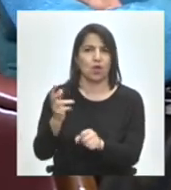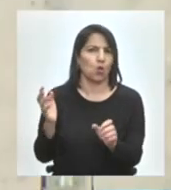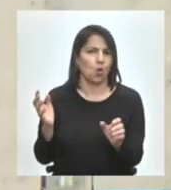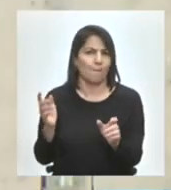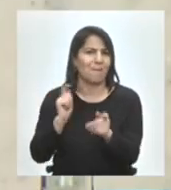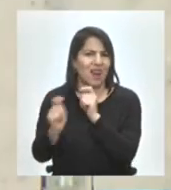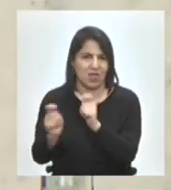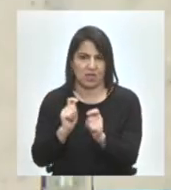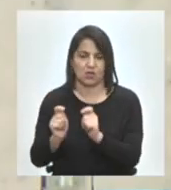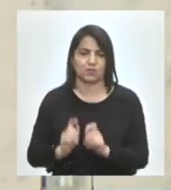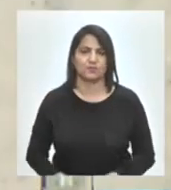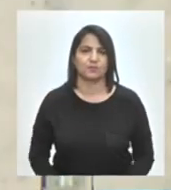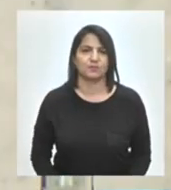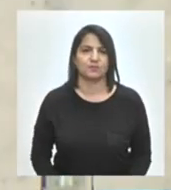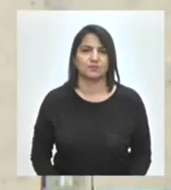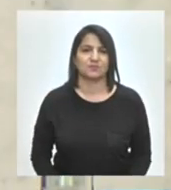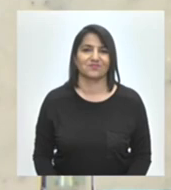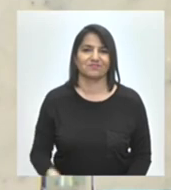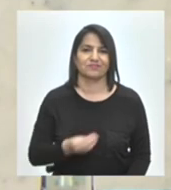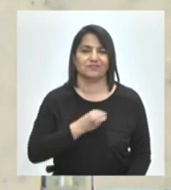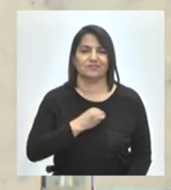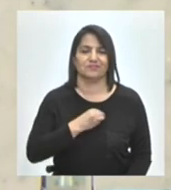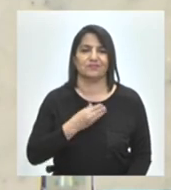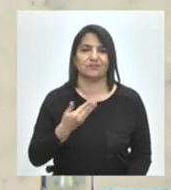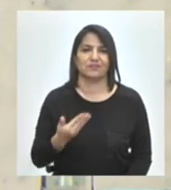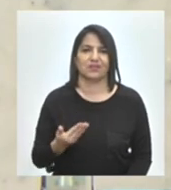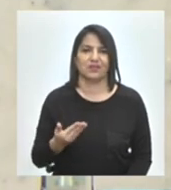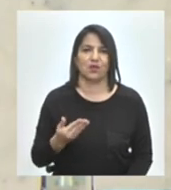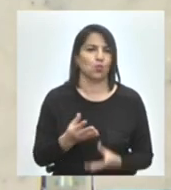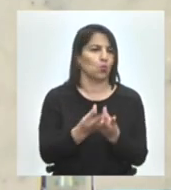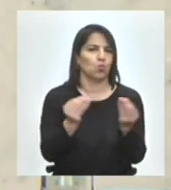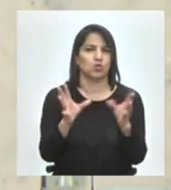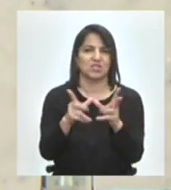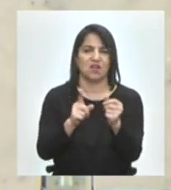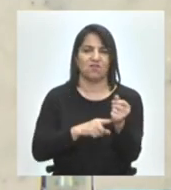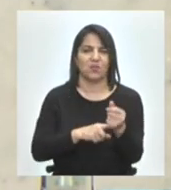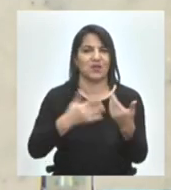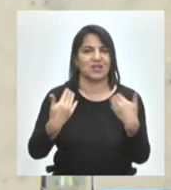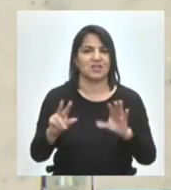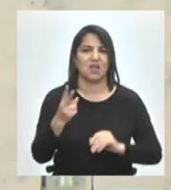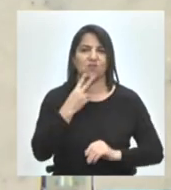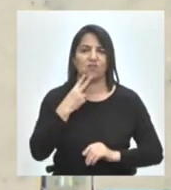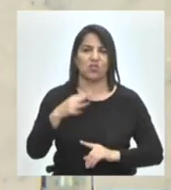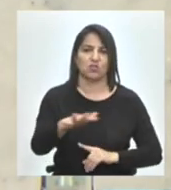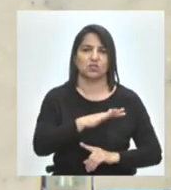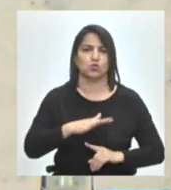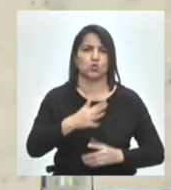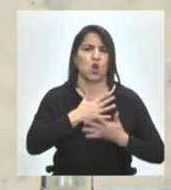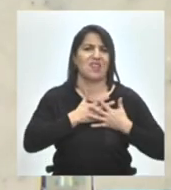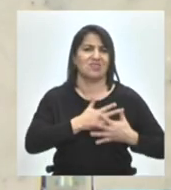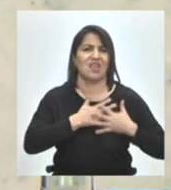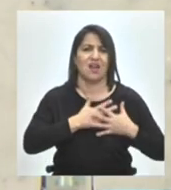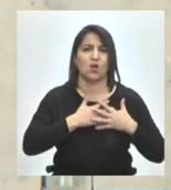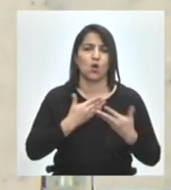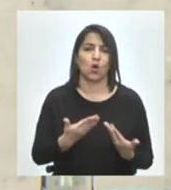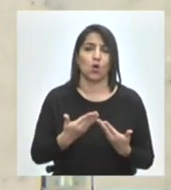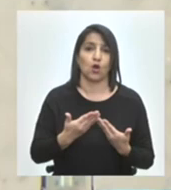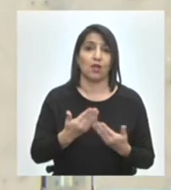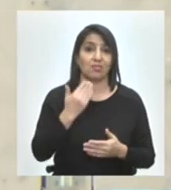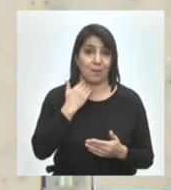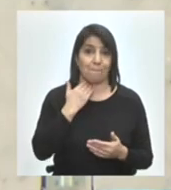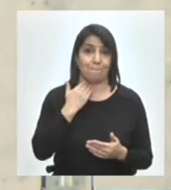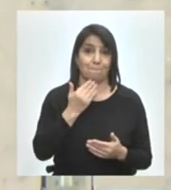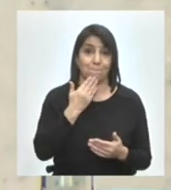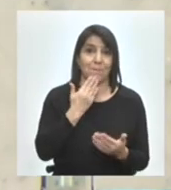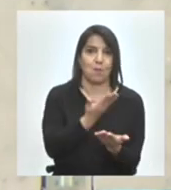peligro. Lamentablemente, demasiadas familias ya han vivido situaciones de terror, e incluso la muerte